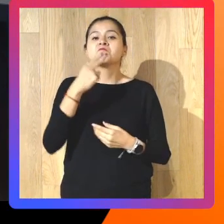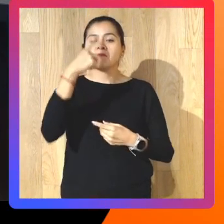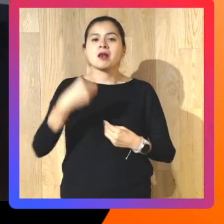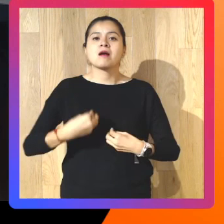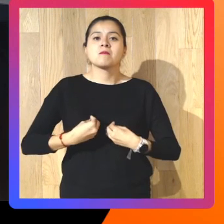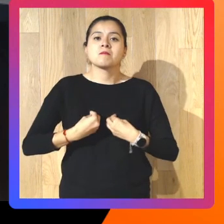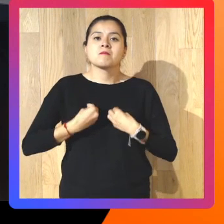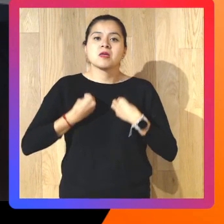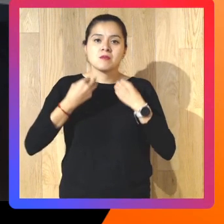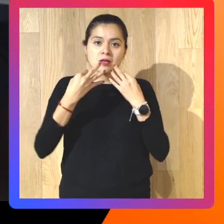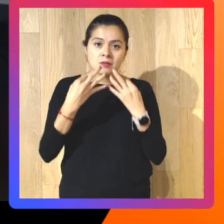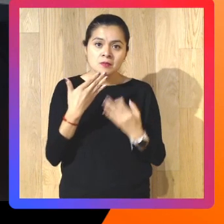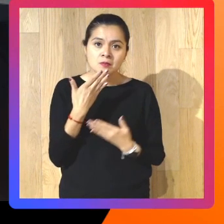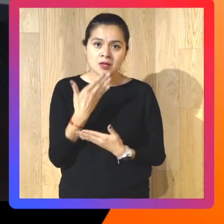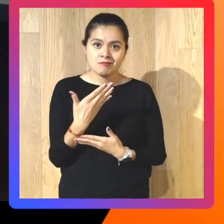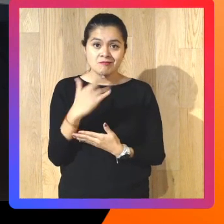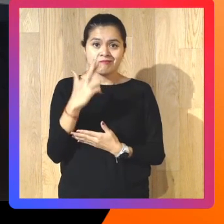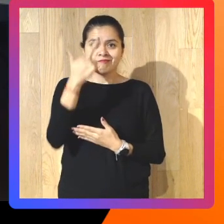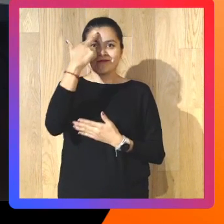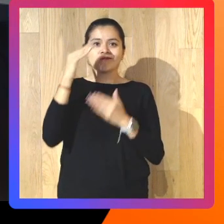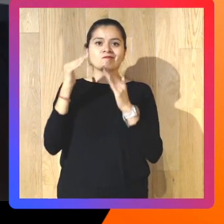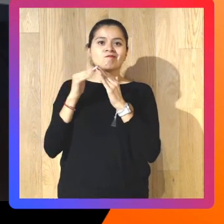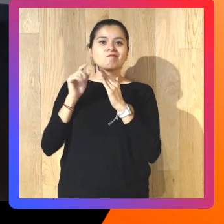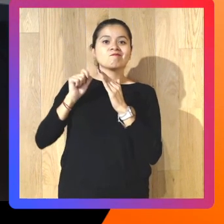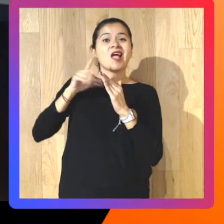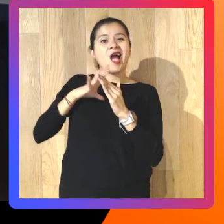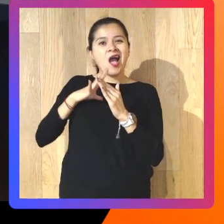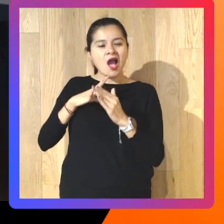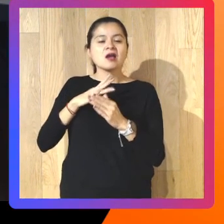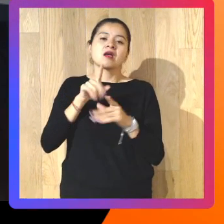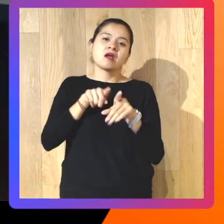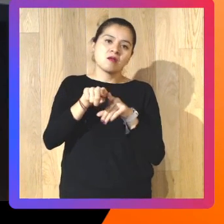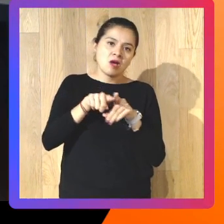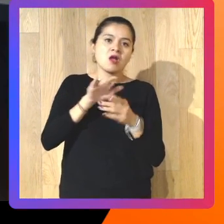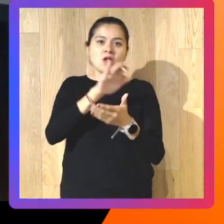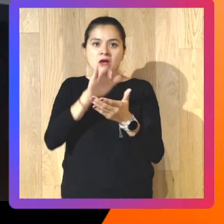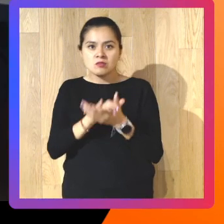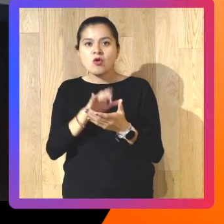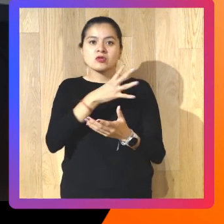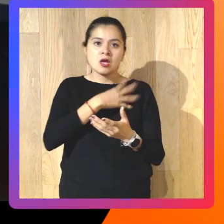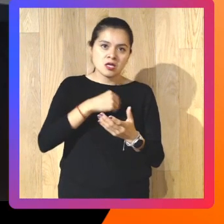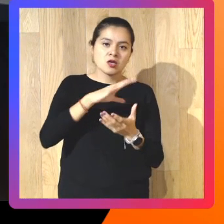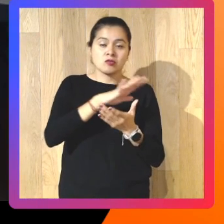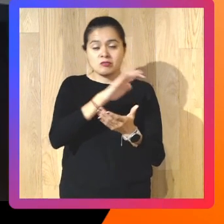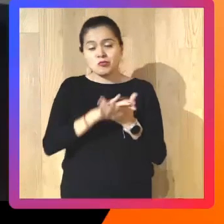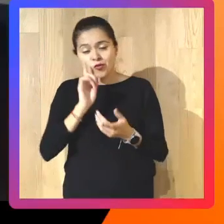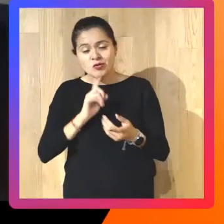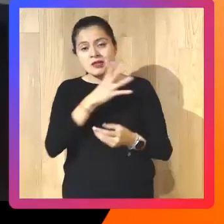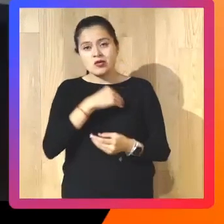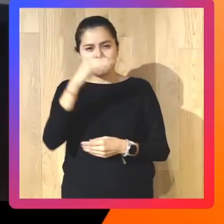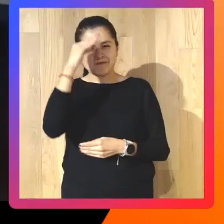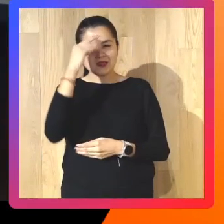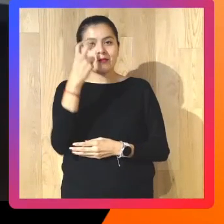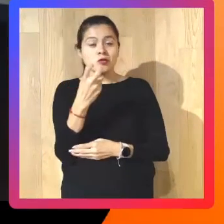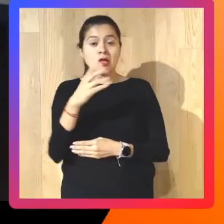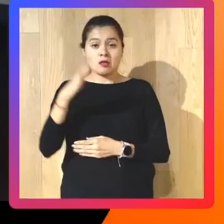Y recordemos que en casa tenemos a lo mejor hermanos, papás, esposa, esposo, hijos. Pensemos en ellos.